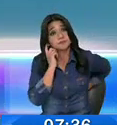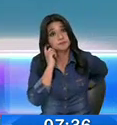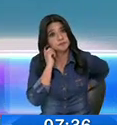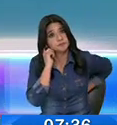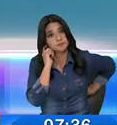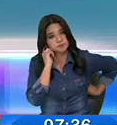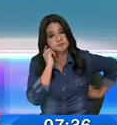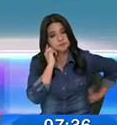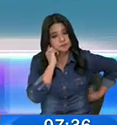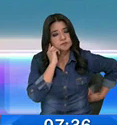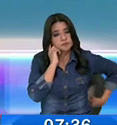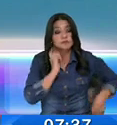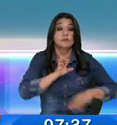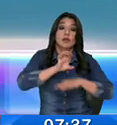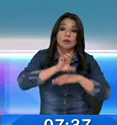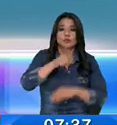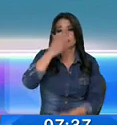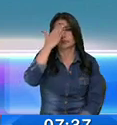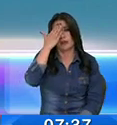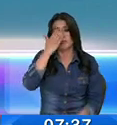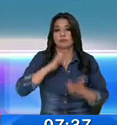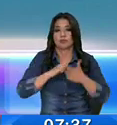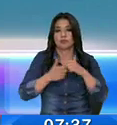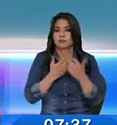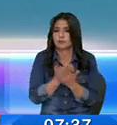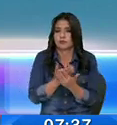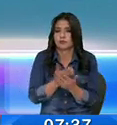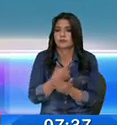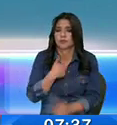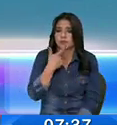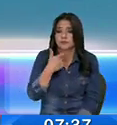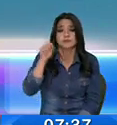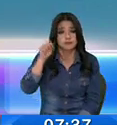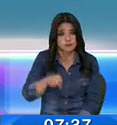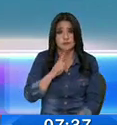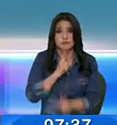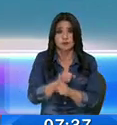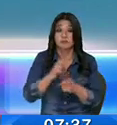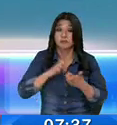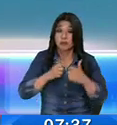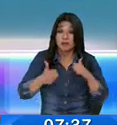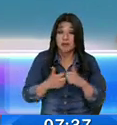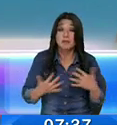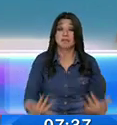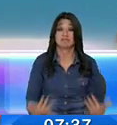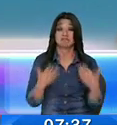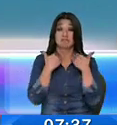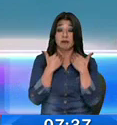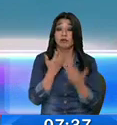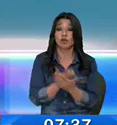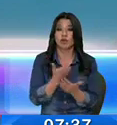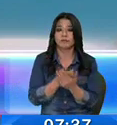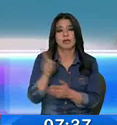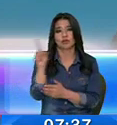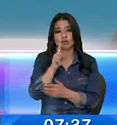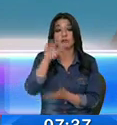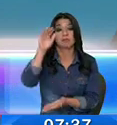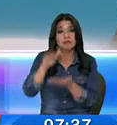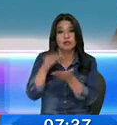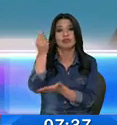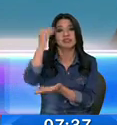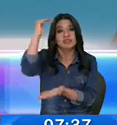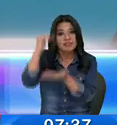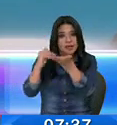está en crisis económica no nosotros hemos señalado claramente que no existe una crisis económica lo que hay es un déficit fiscal y